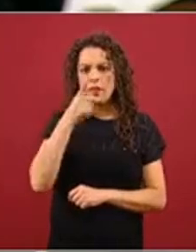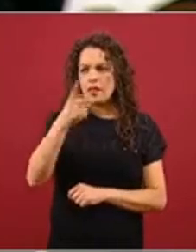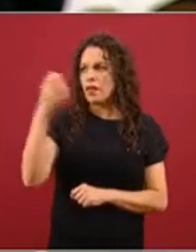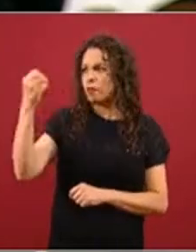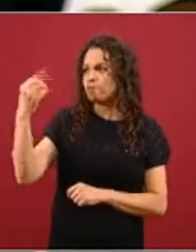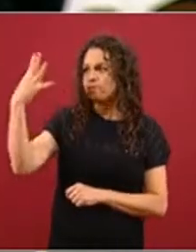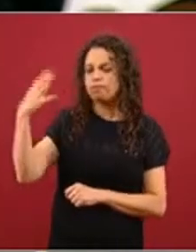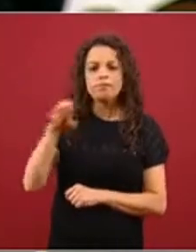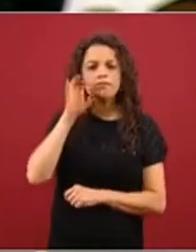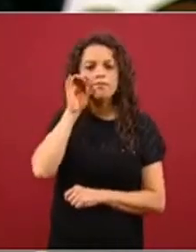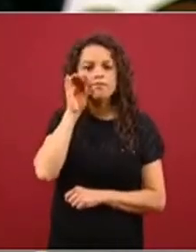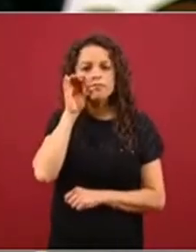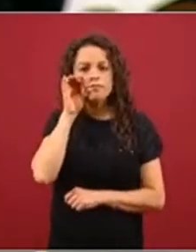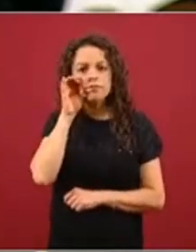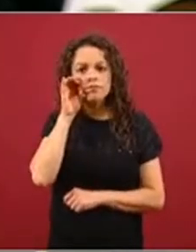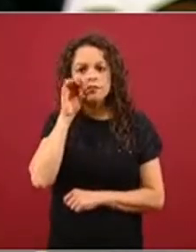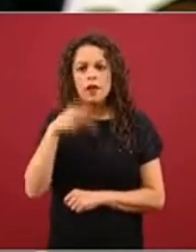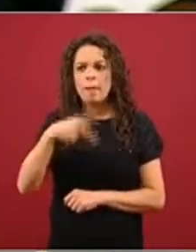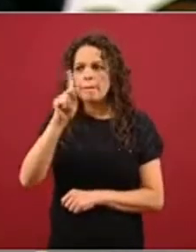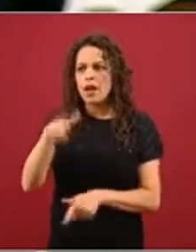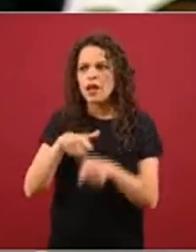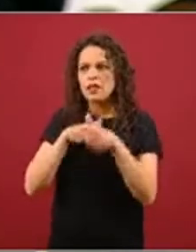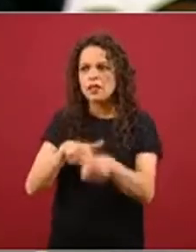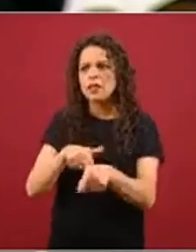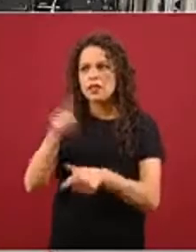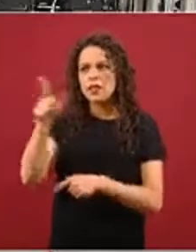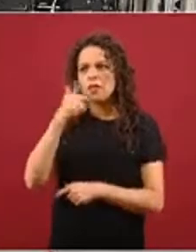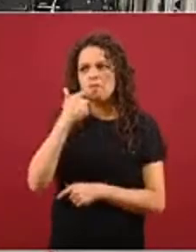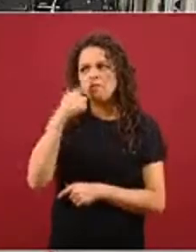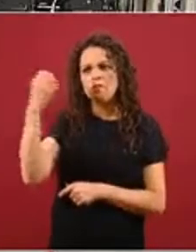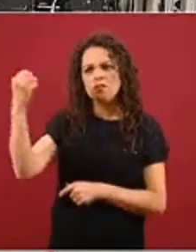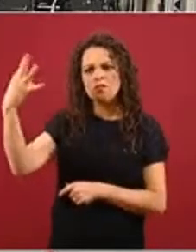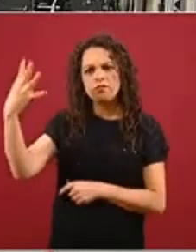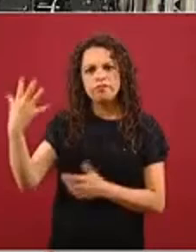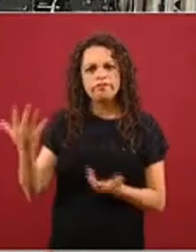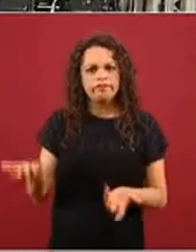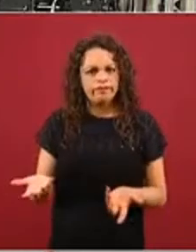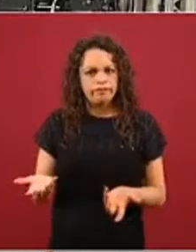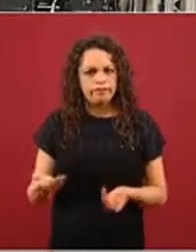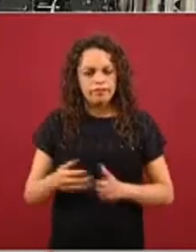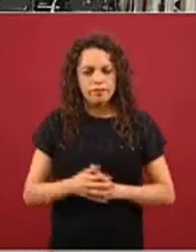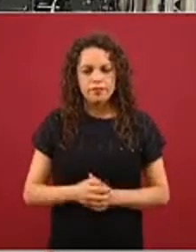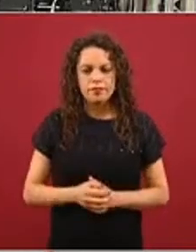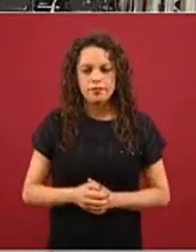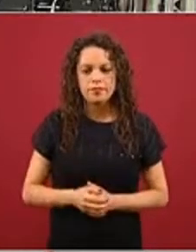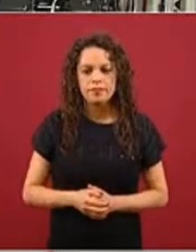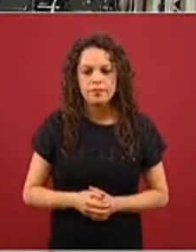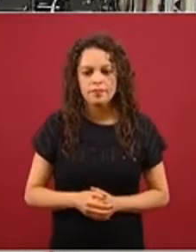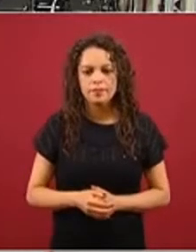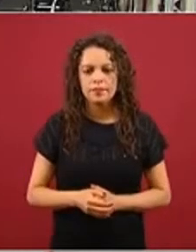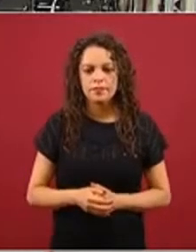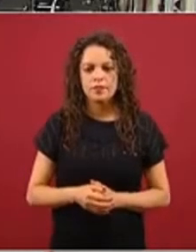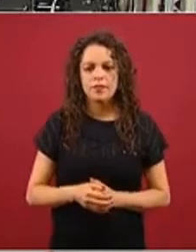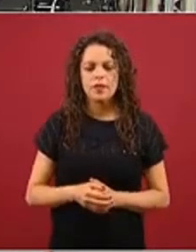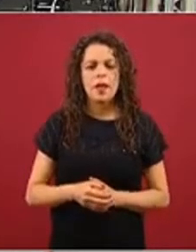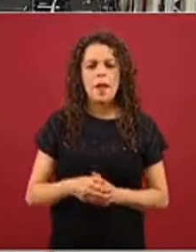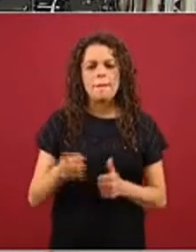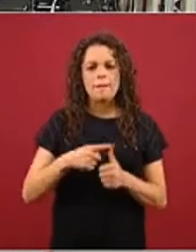ver que continúa en rojo. Ya. ¿Qué opinión le merece? Gracias. ¿Cómo no? Oriénteme sobre lo primero, porque